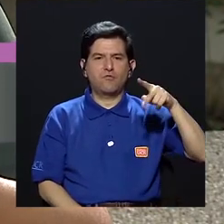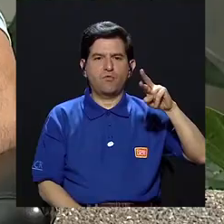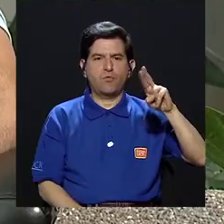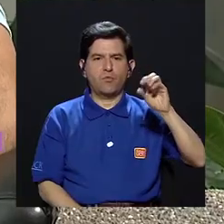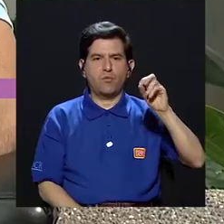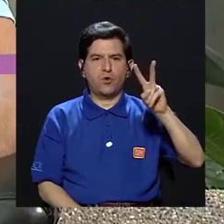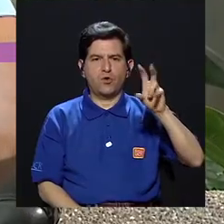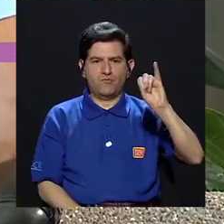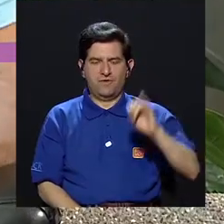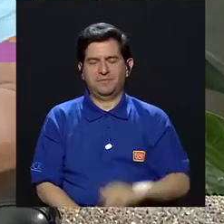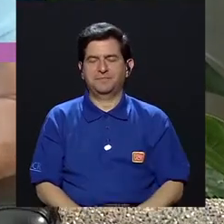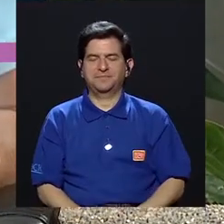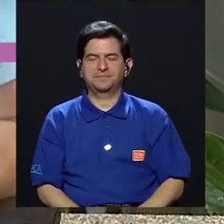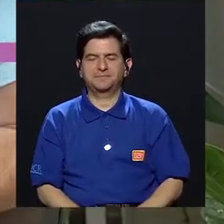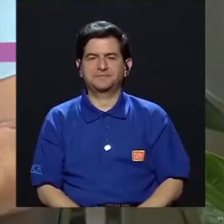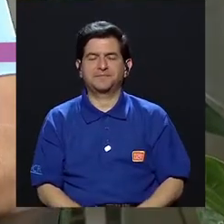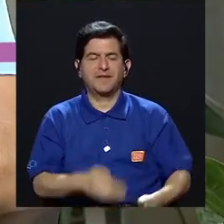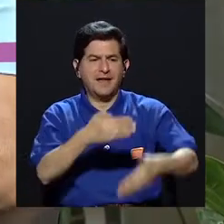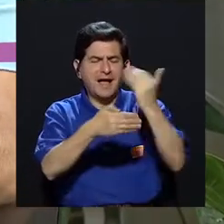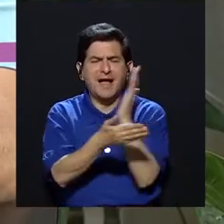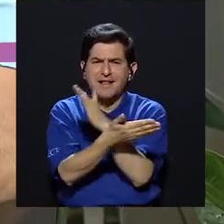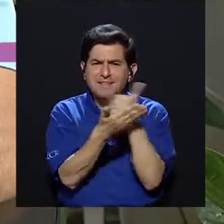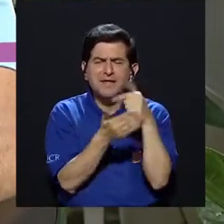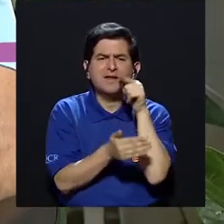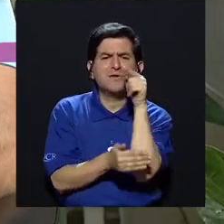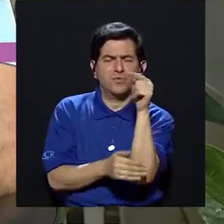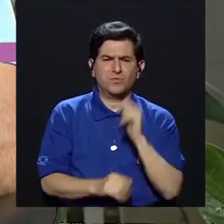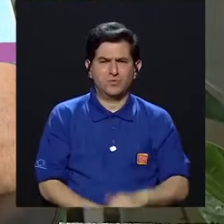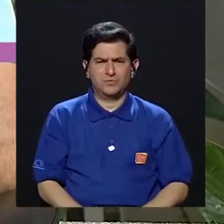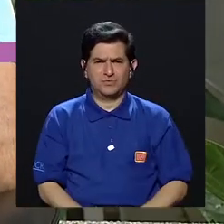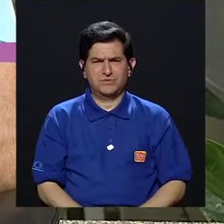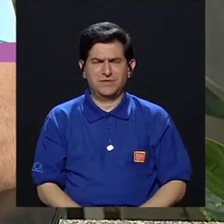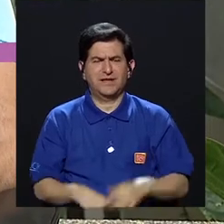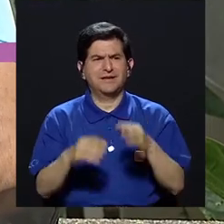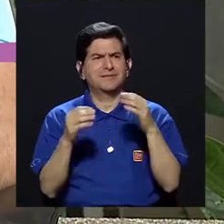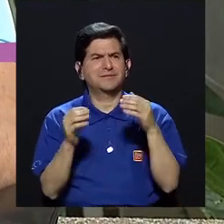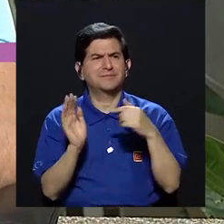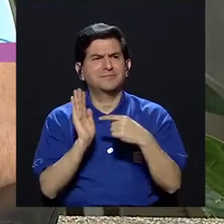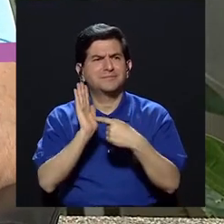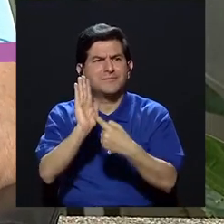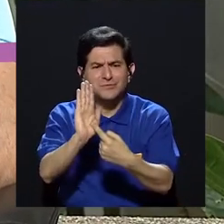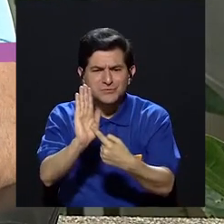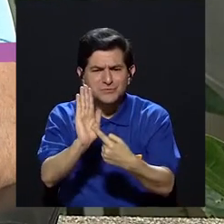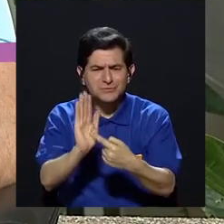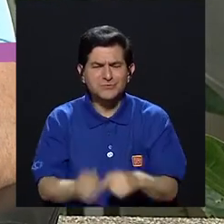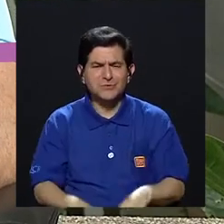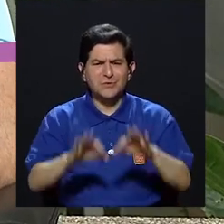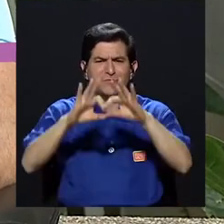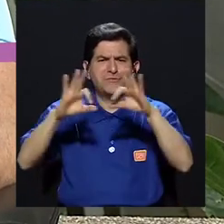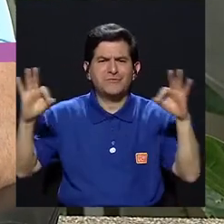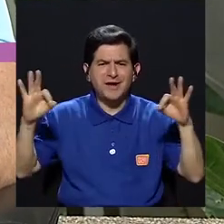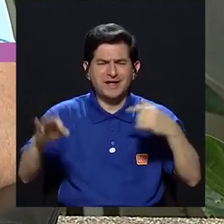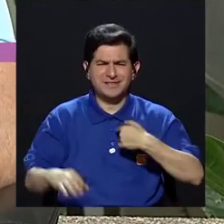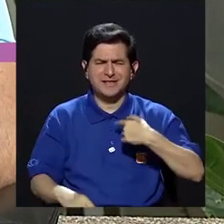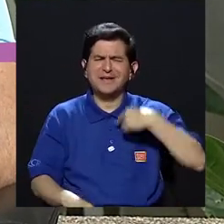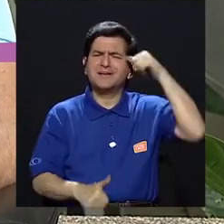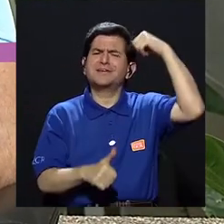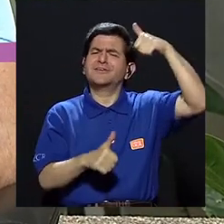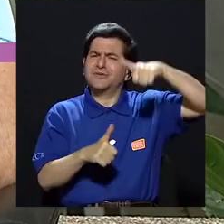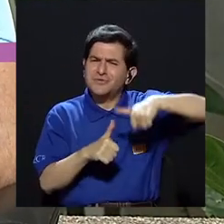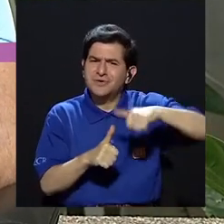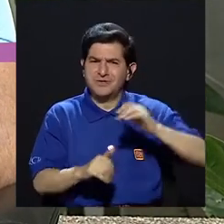FUPROVI. Yesenia, en el bloque pasado usted hizo pues como una frase que me quedó